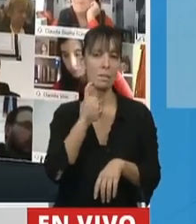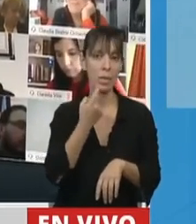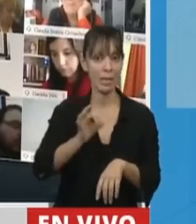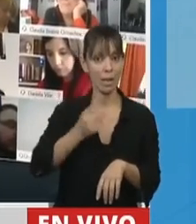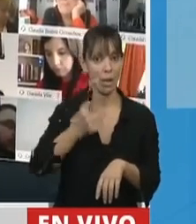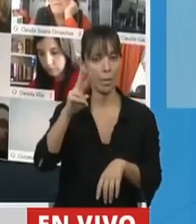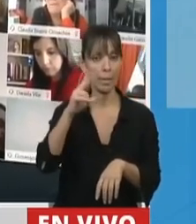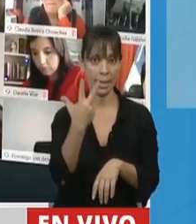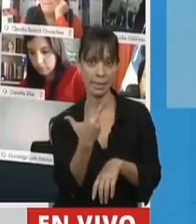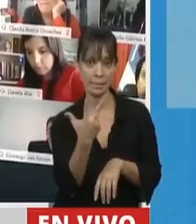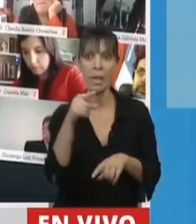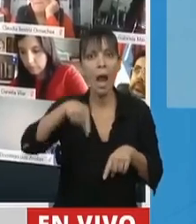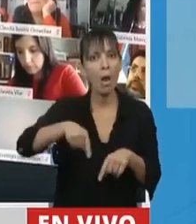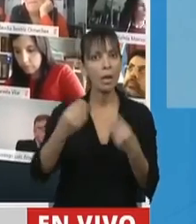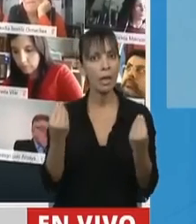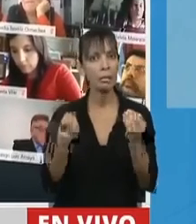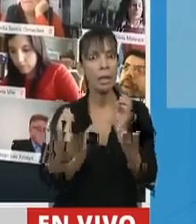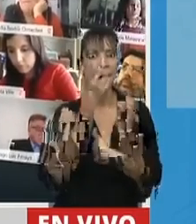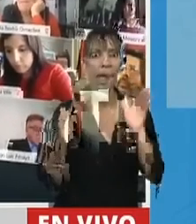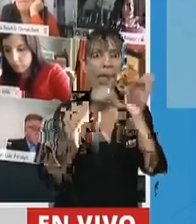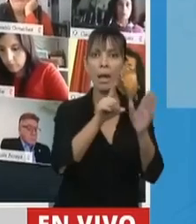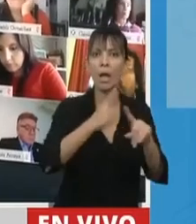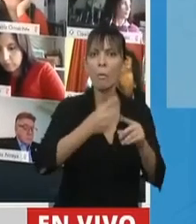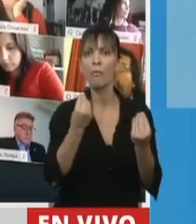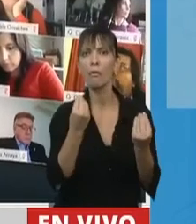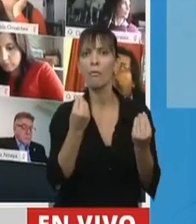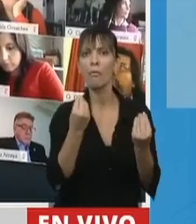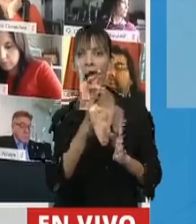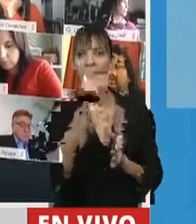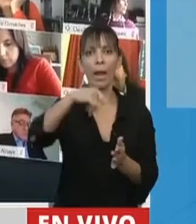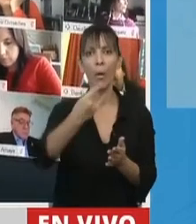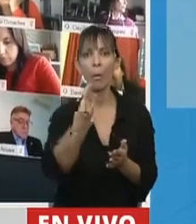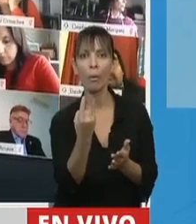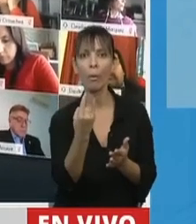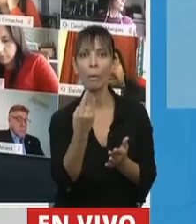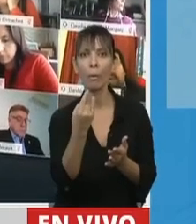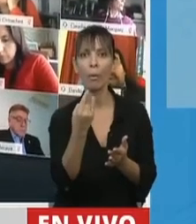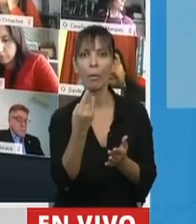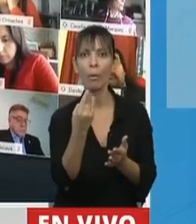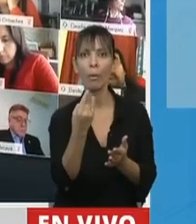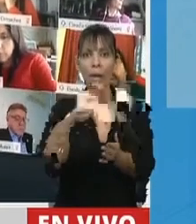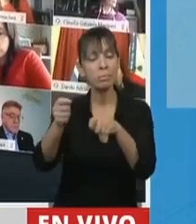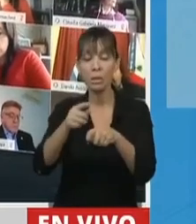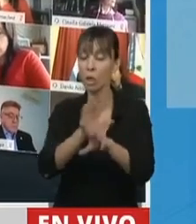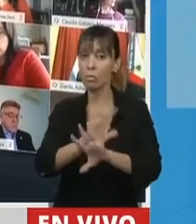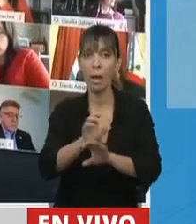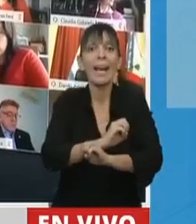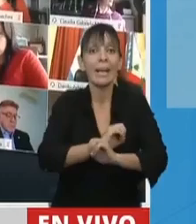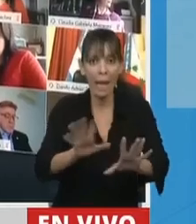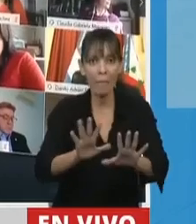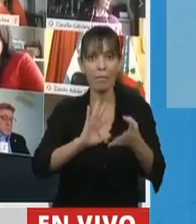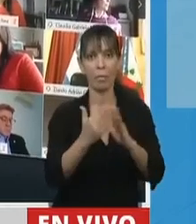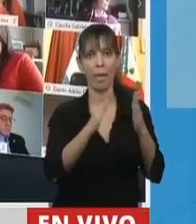está haciendo una legislación por decreto de lo que además es una materia delegada, lo cual agrava la